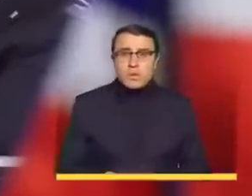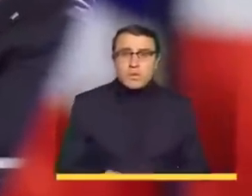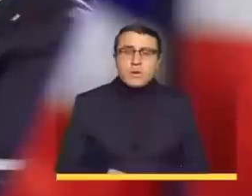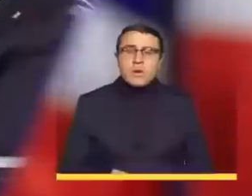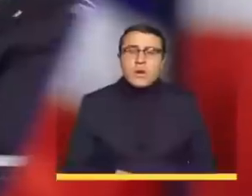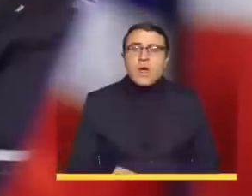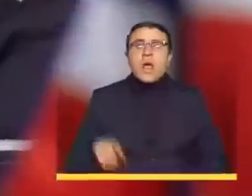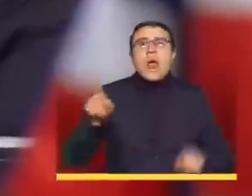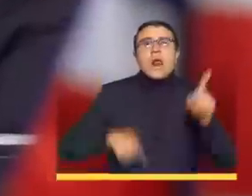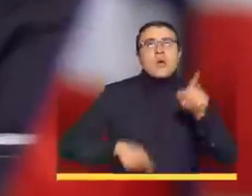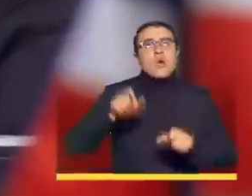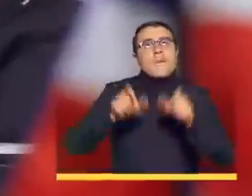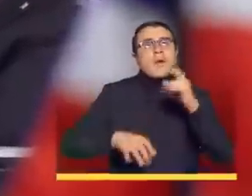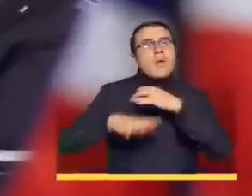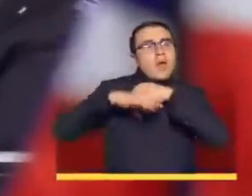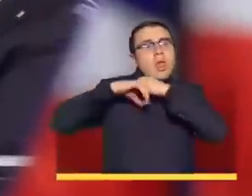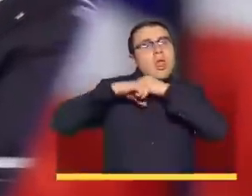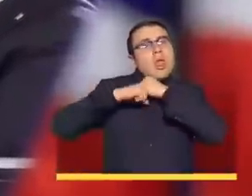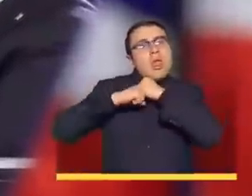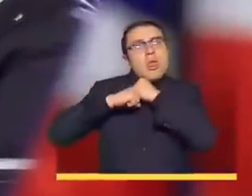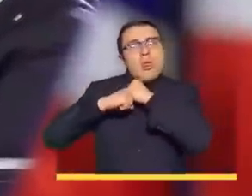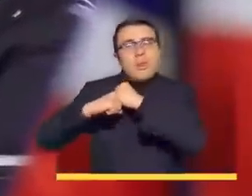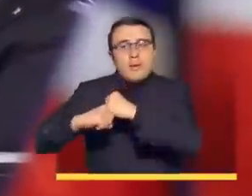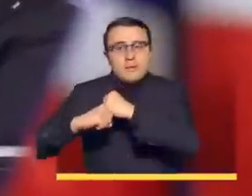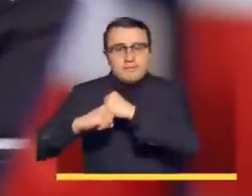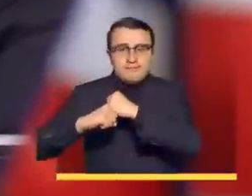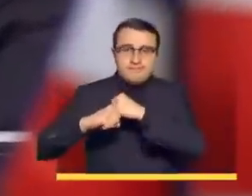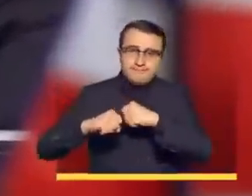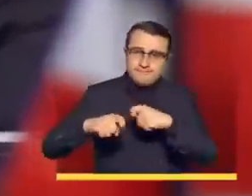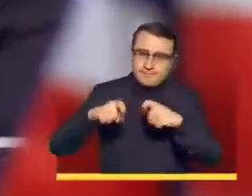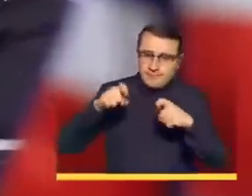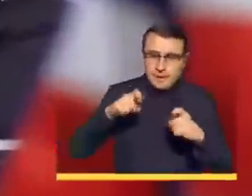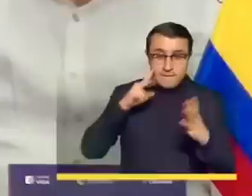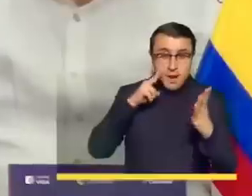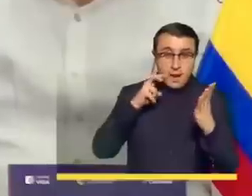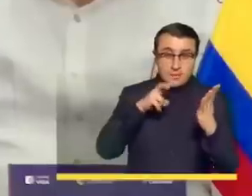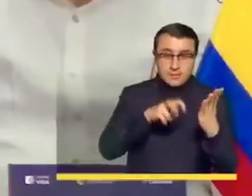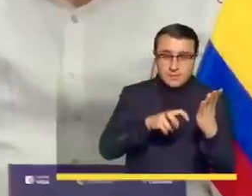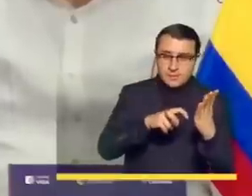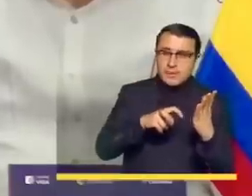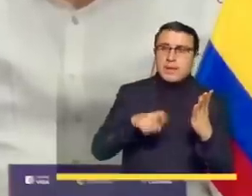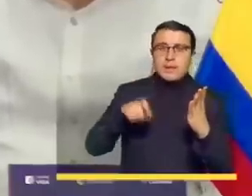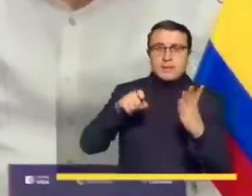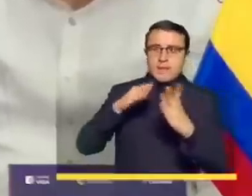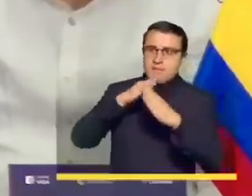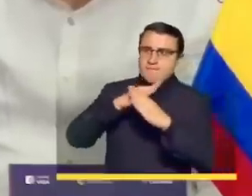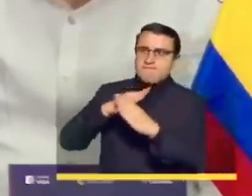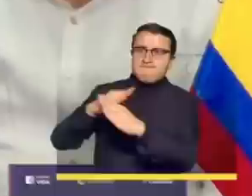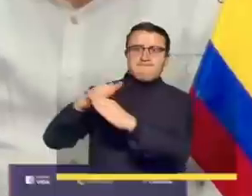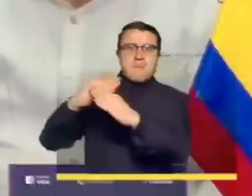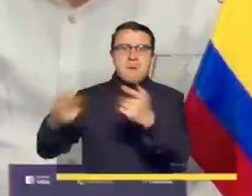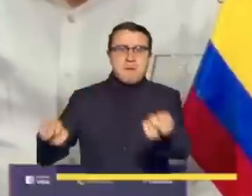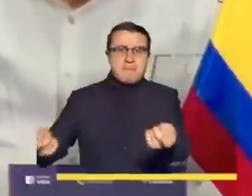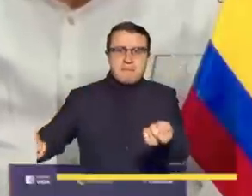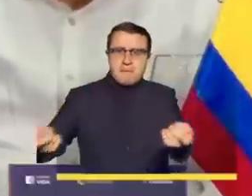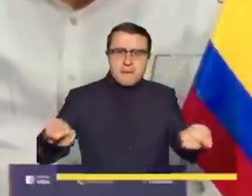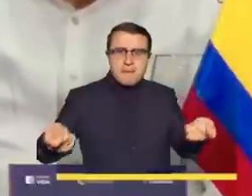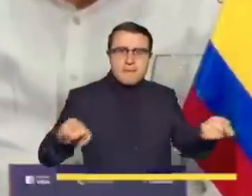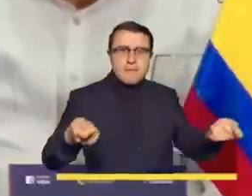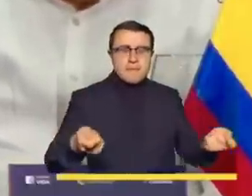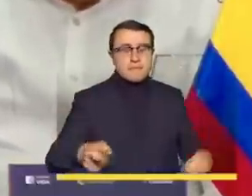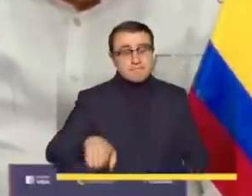Hay adicciones que habría que, desde la ciencia, mitigar.